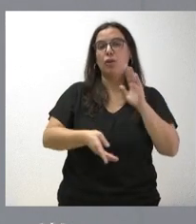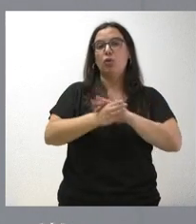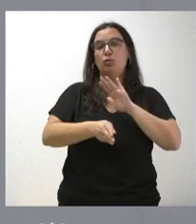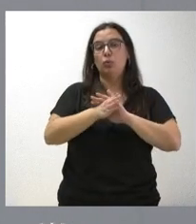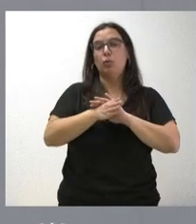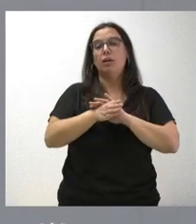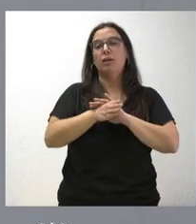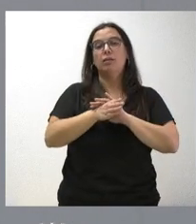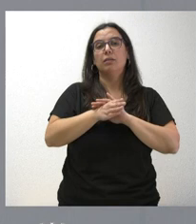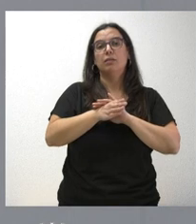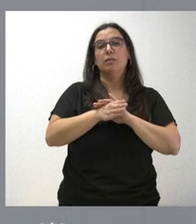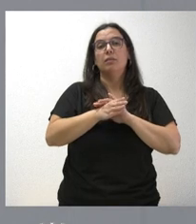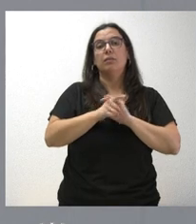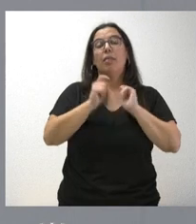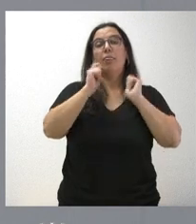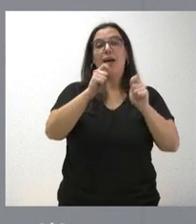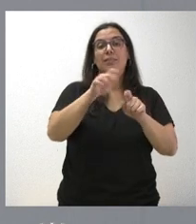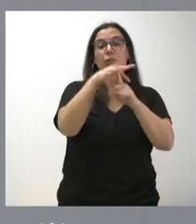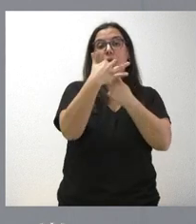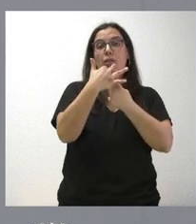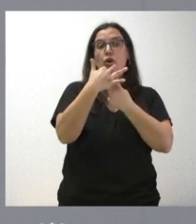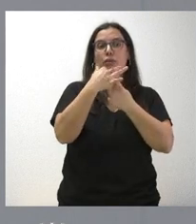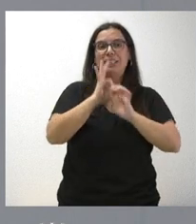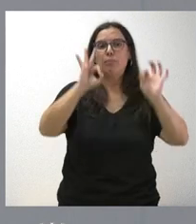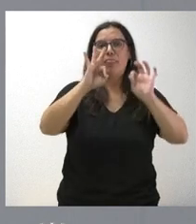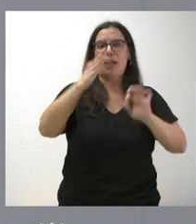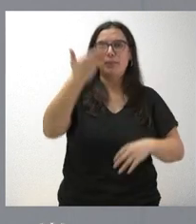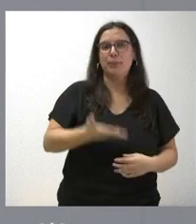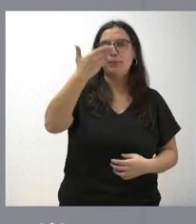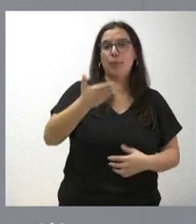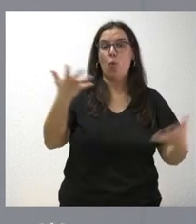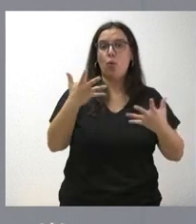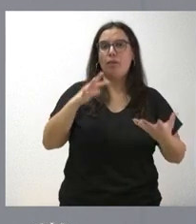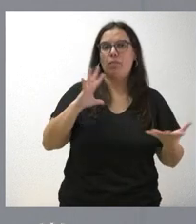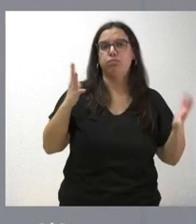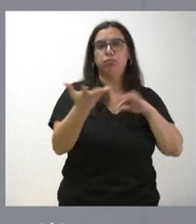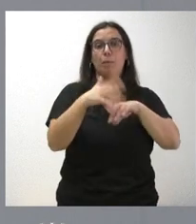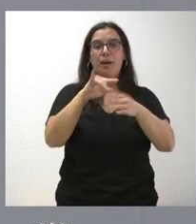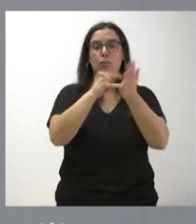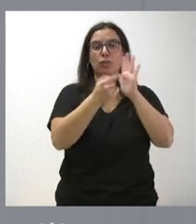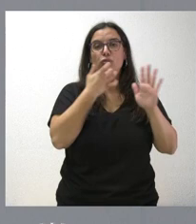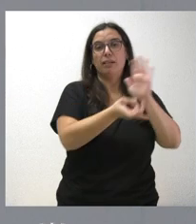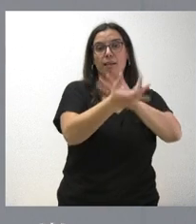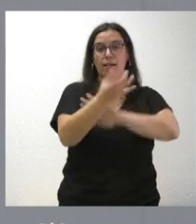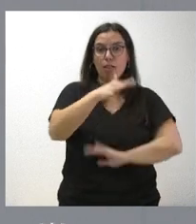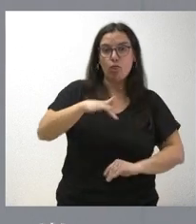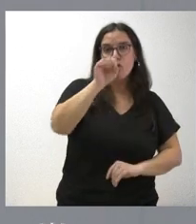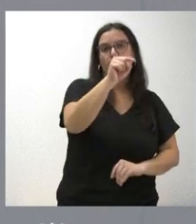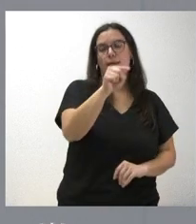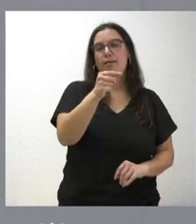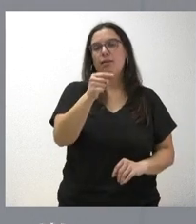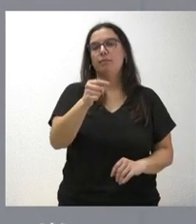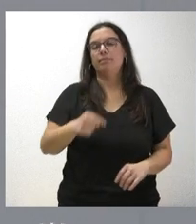aplicación de la declaración de situación de especial trascendencia y urgente actuación para los proyectos que se vayan a implantar en este ámbito